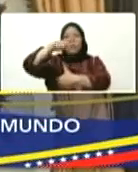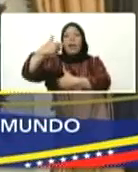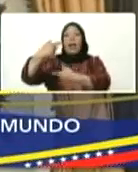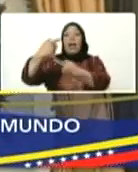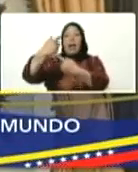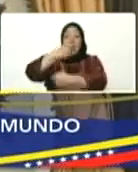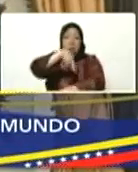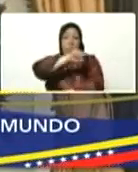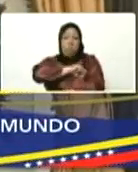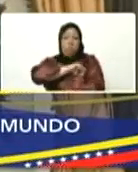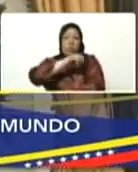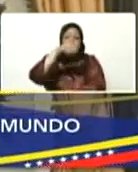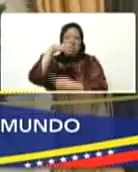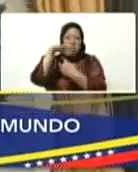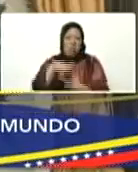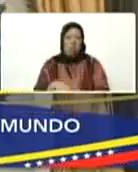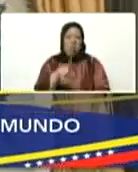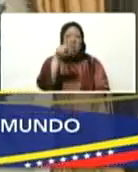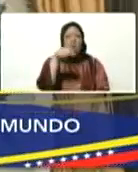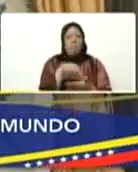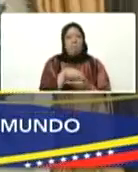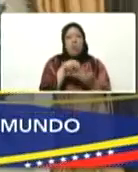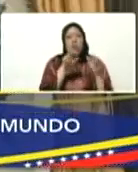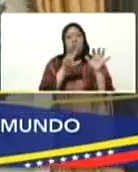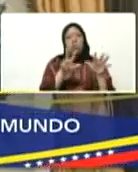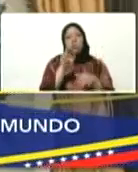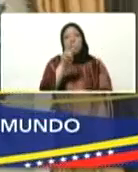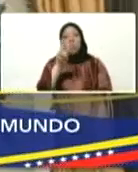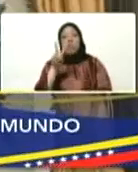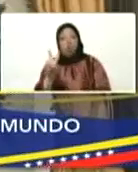allá en 1820, 1822.